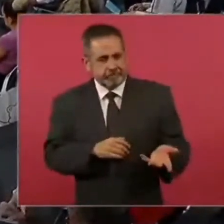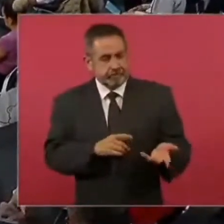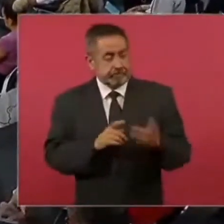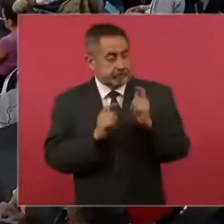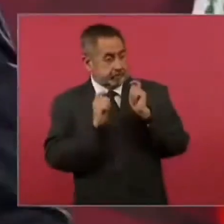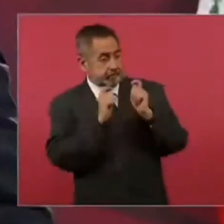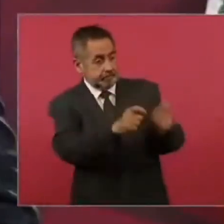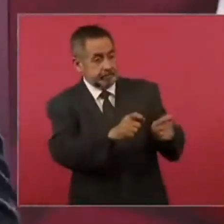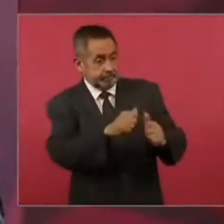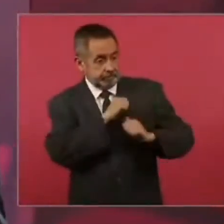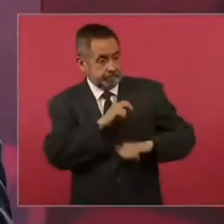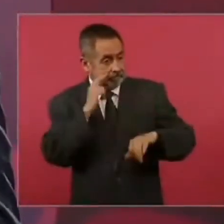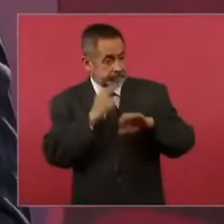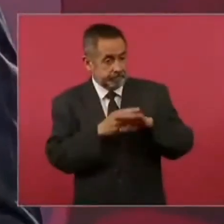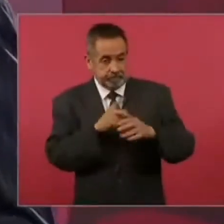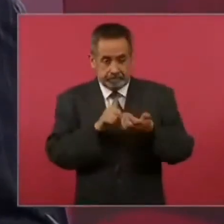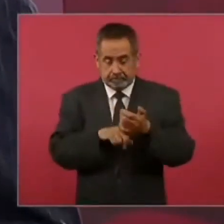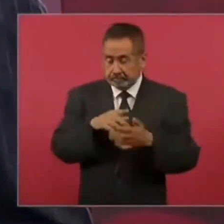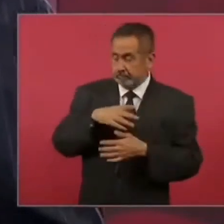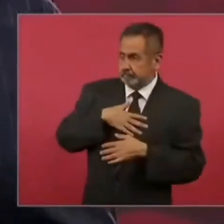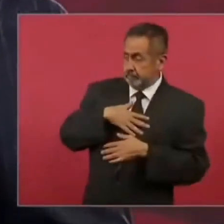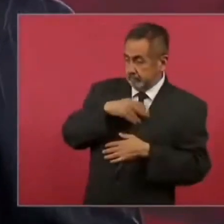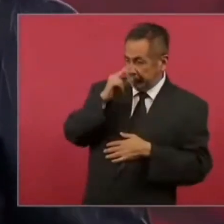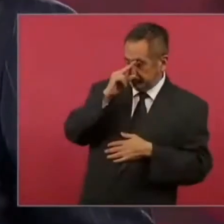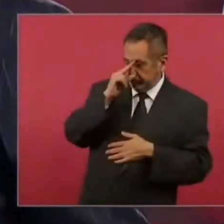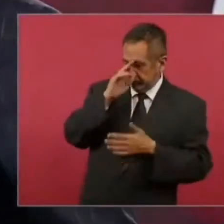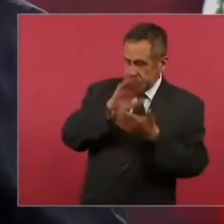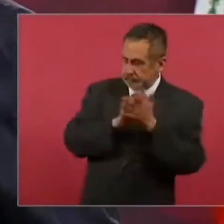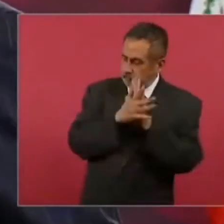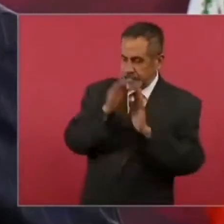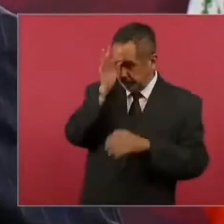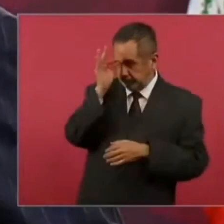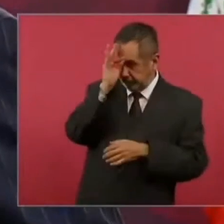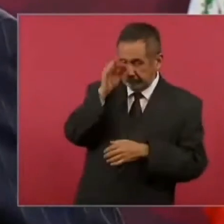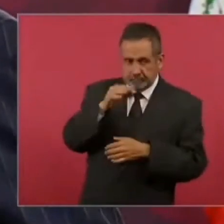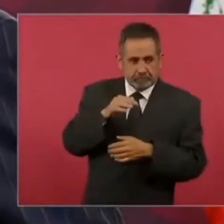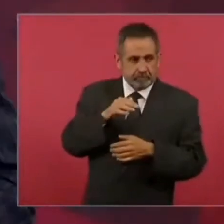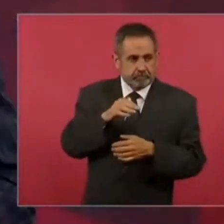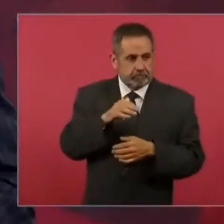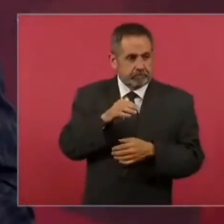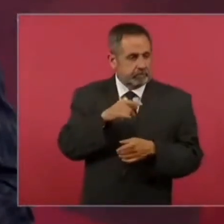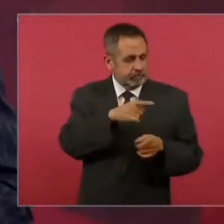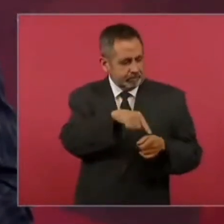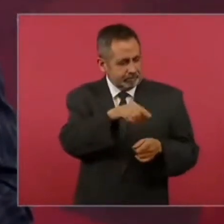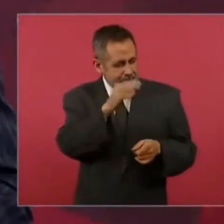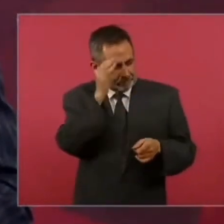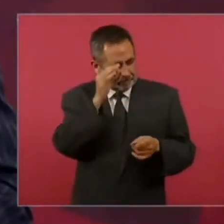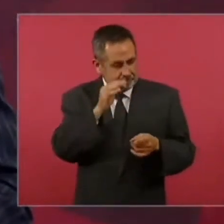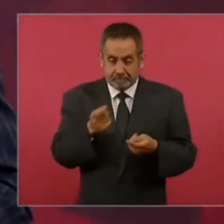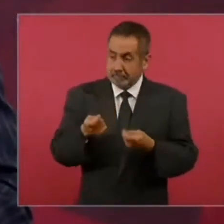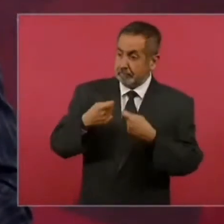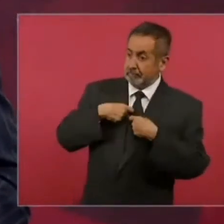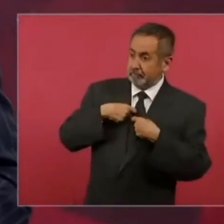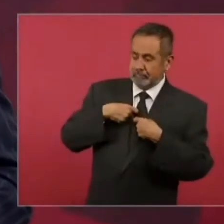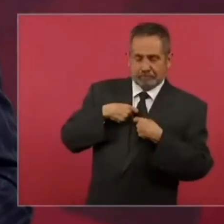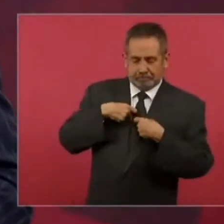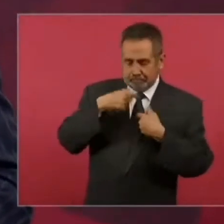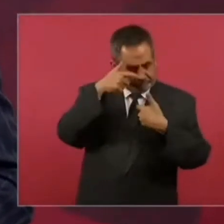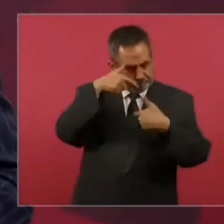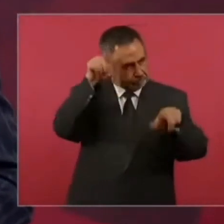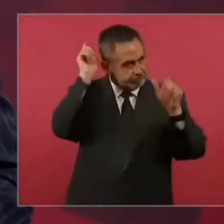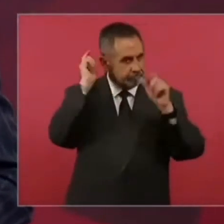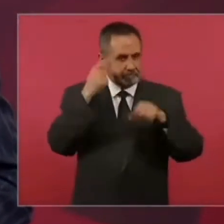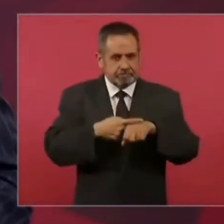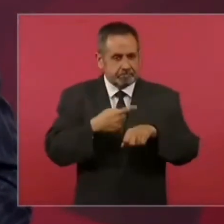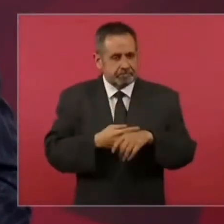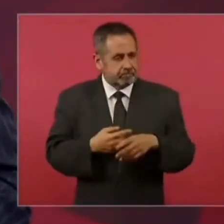atonta a los inteligentes y a los tontos los vuelve locos si no se